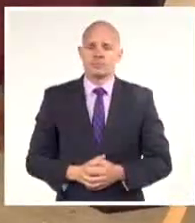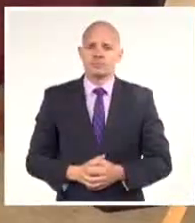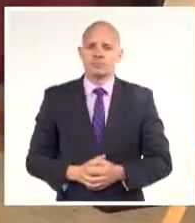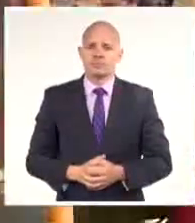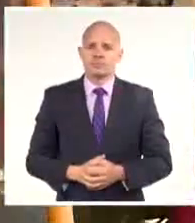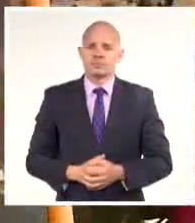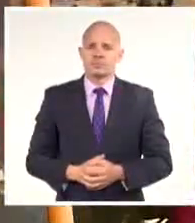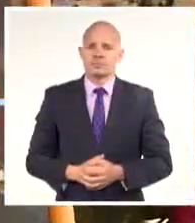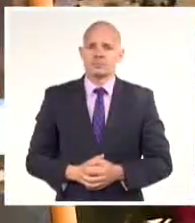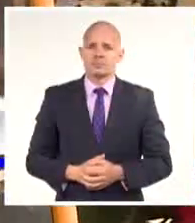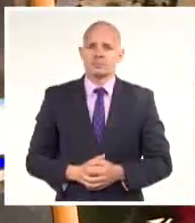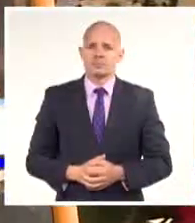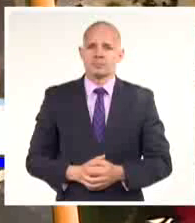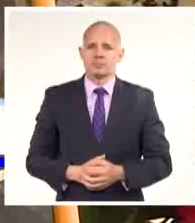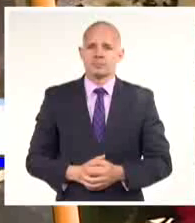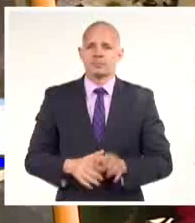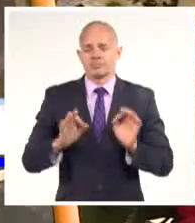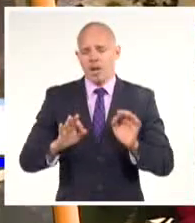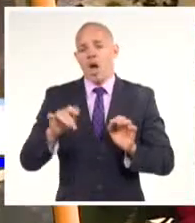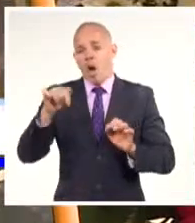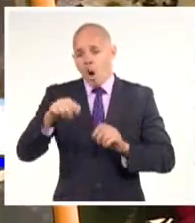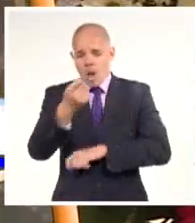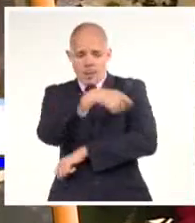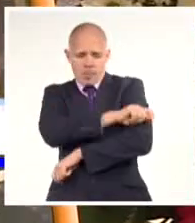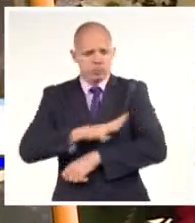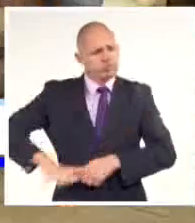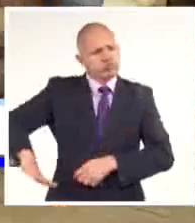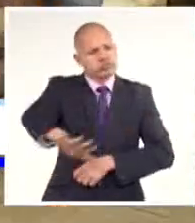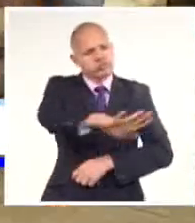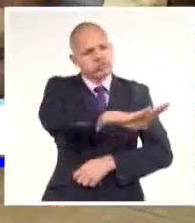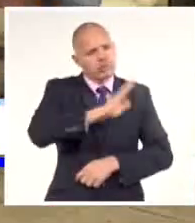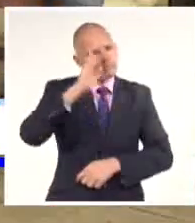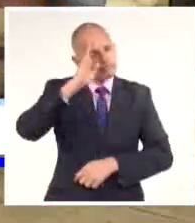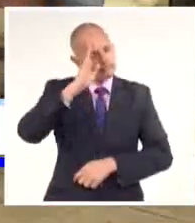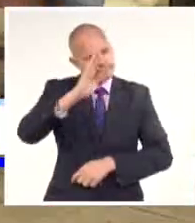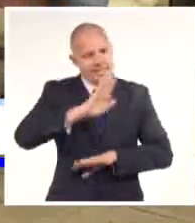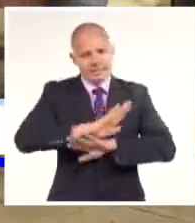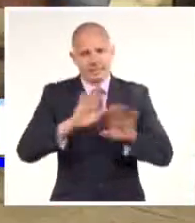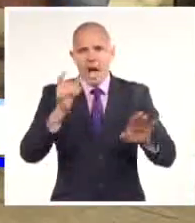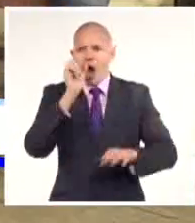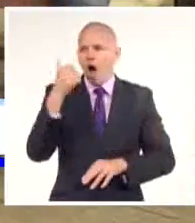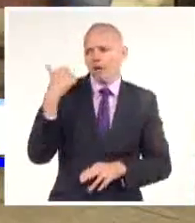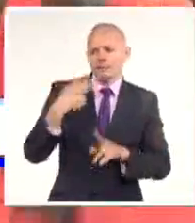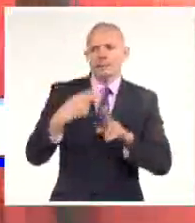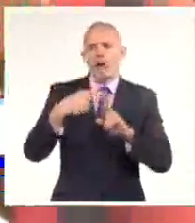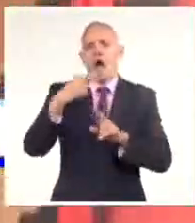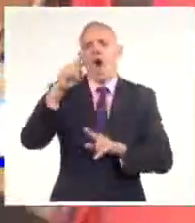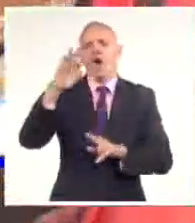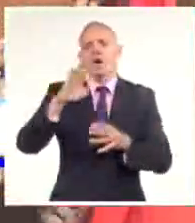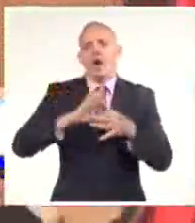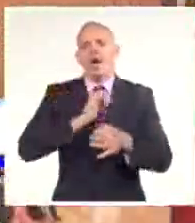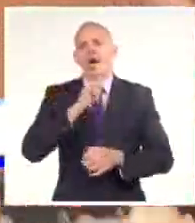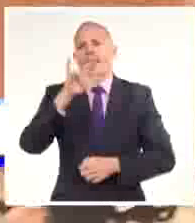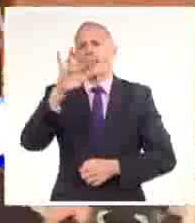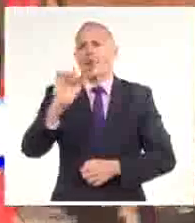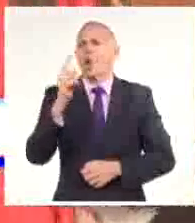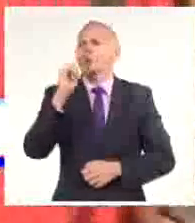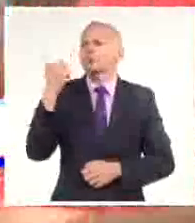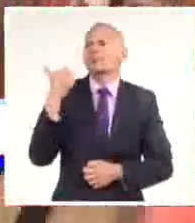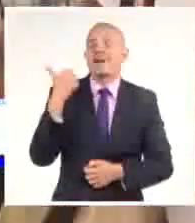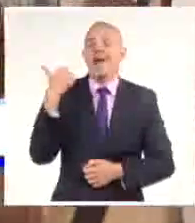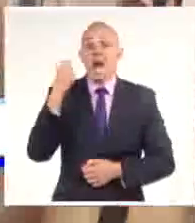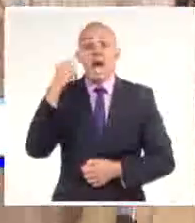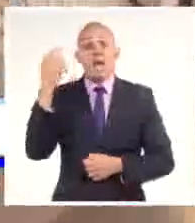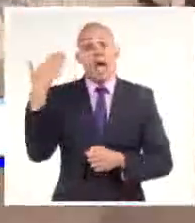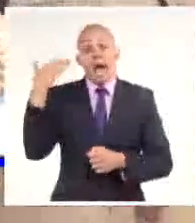Nuestra isla se despide de la presencia física de Rogelio Martínez Furé, con una alabanza ofrendada por bailarines y músicos del